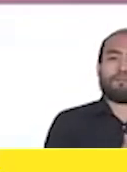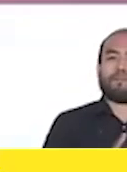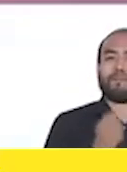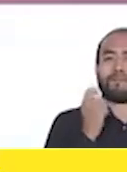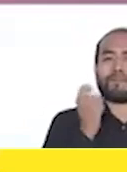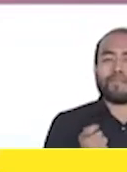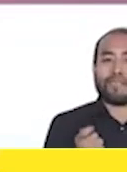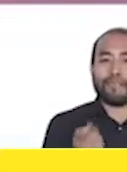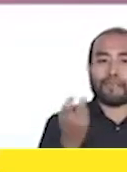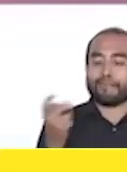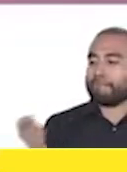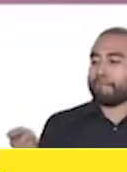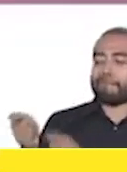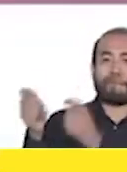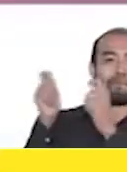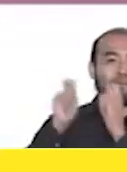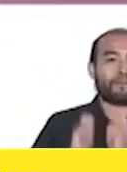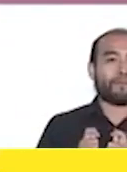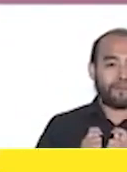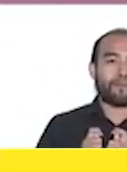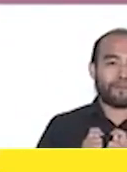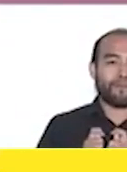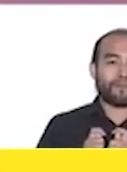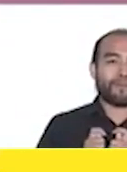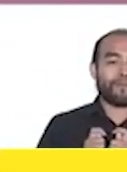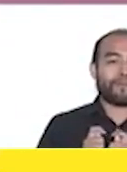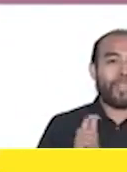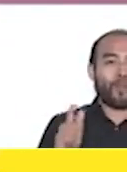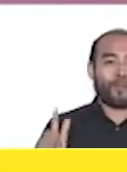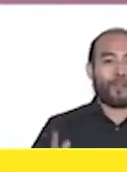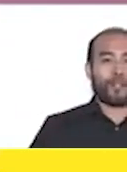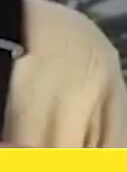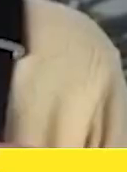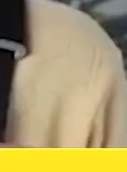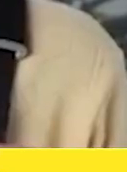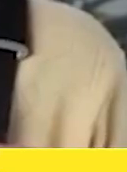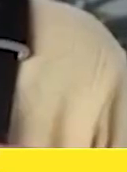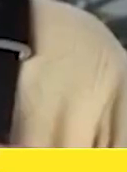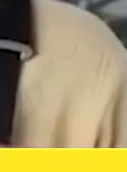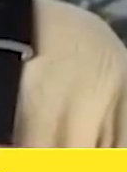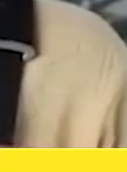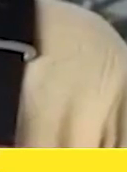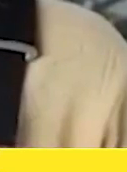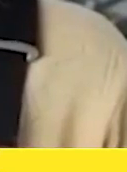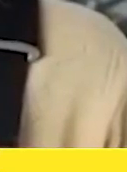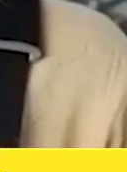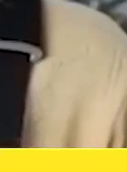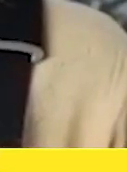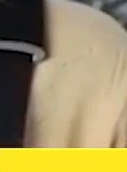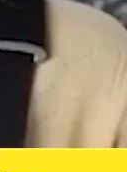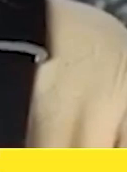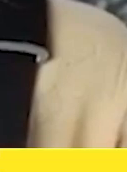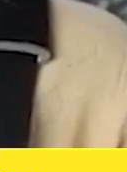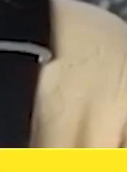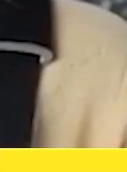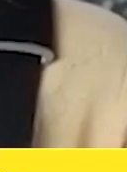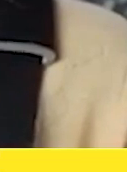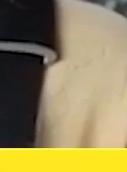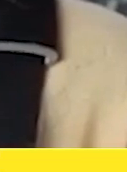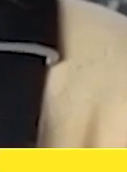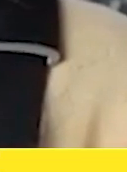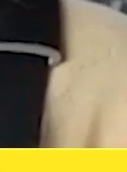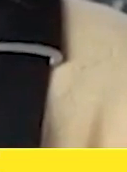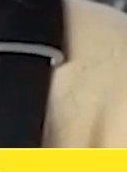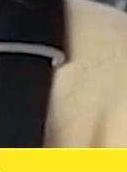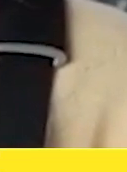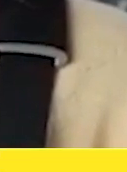Unidos. Vamos ahora al territorio de la información nacional. Claudia Sheinbaum, presidenta electa de México, anunció el día de ayer un programa muy